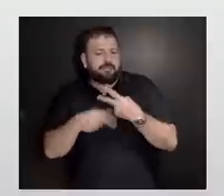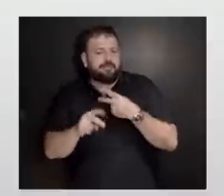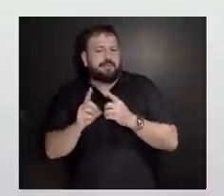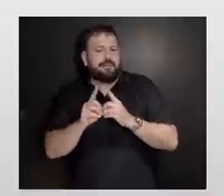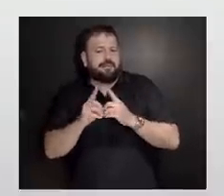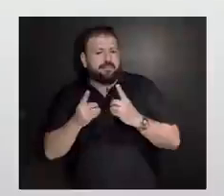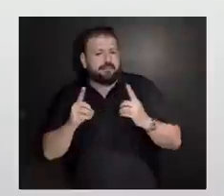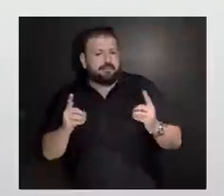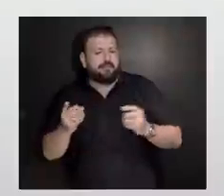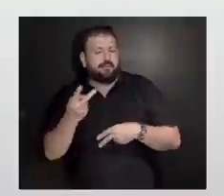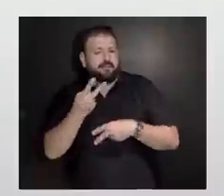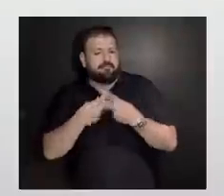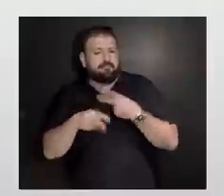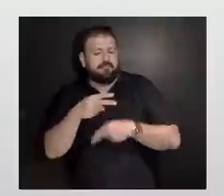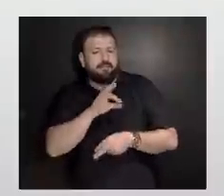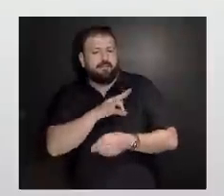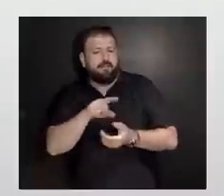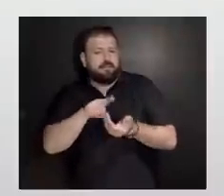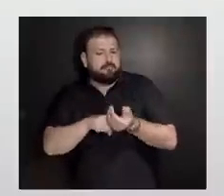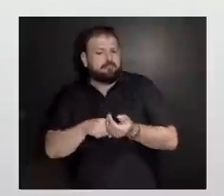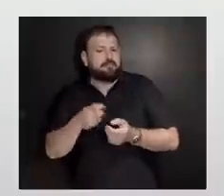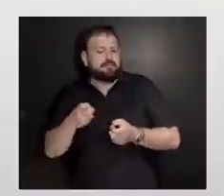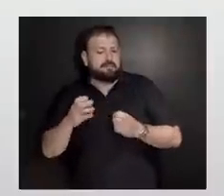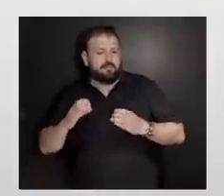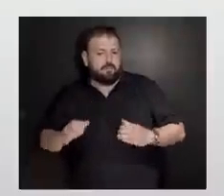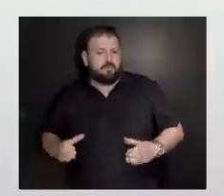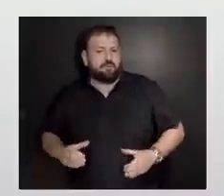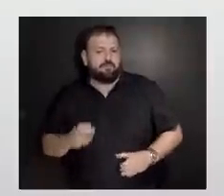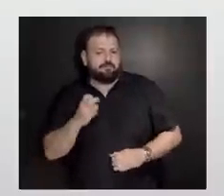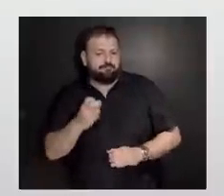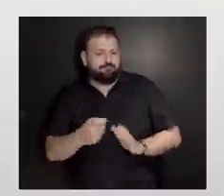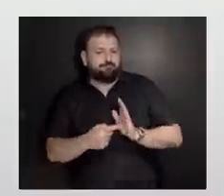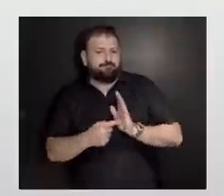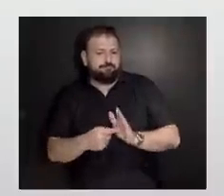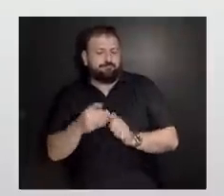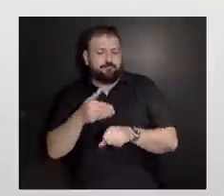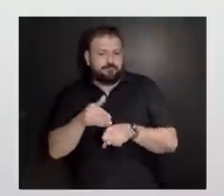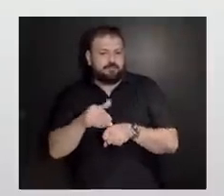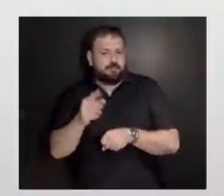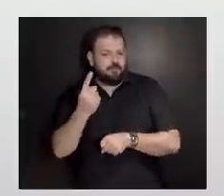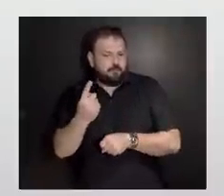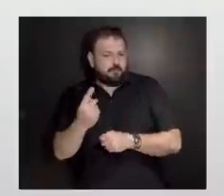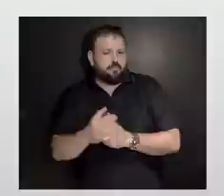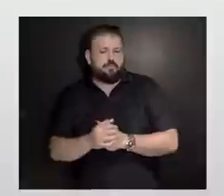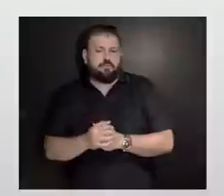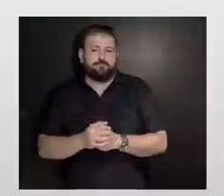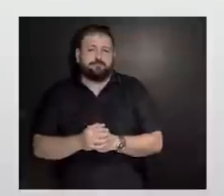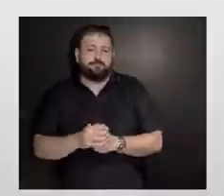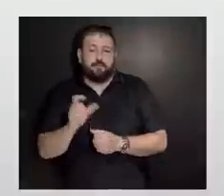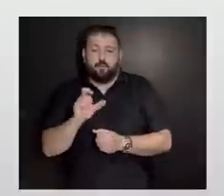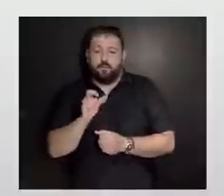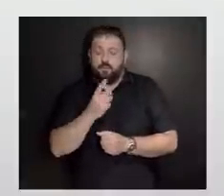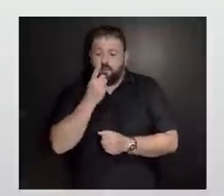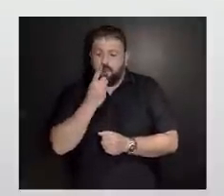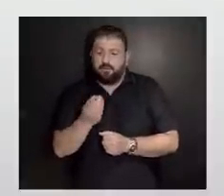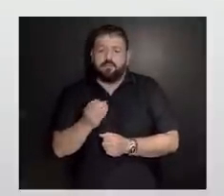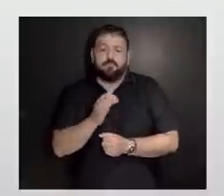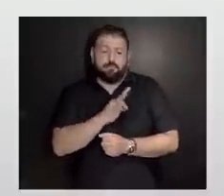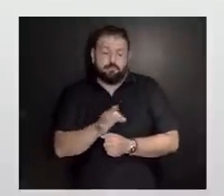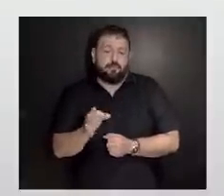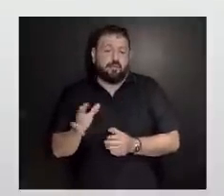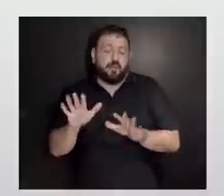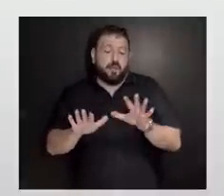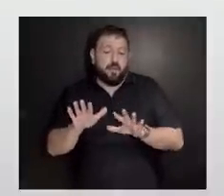como mecanismos que han asociado a la presencia de esta condición de tipo 1 y pues como les mencionaba, esta suele ser de